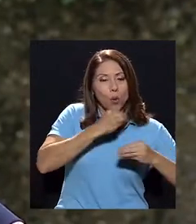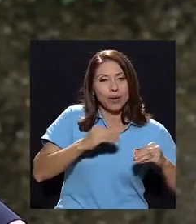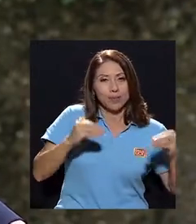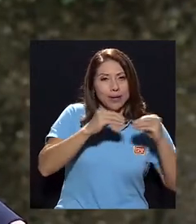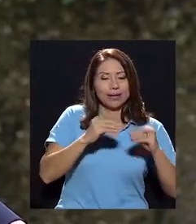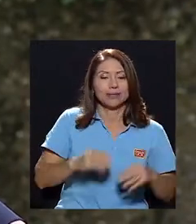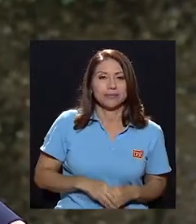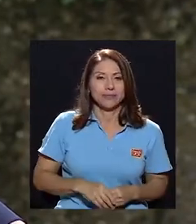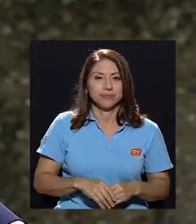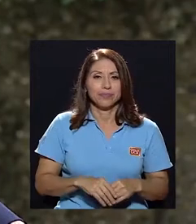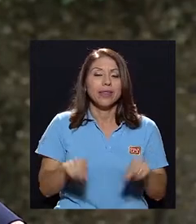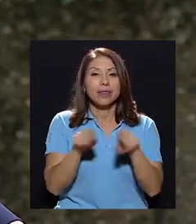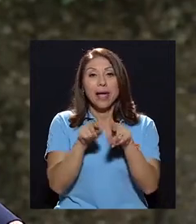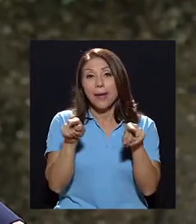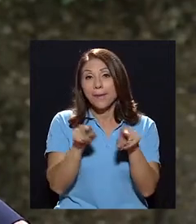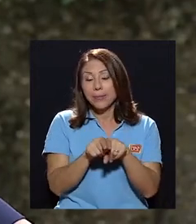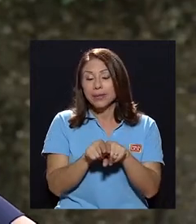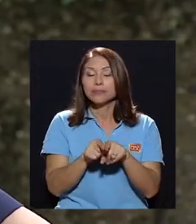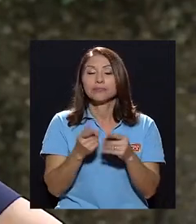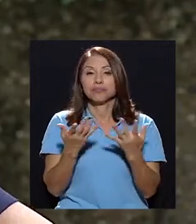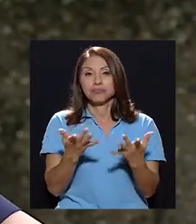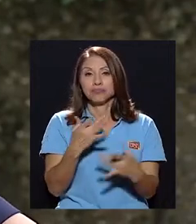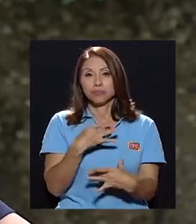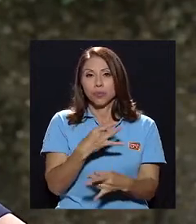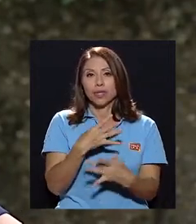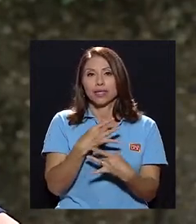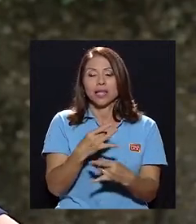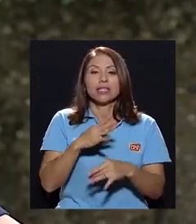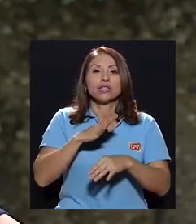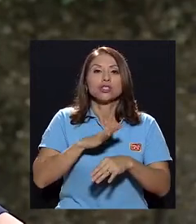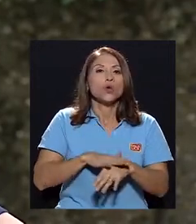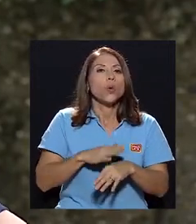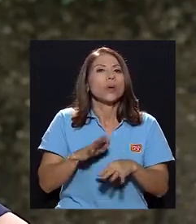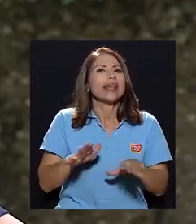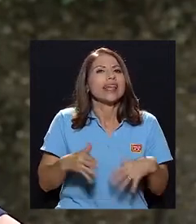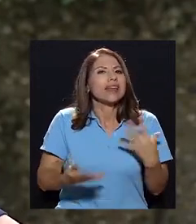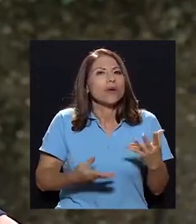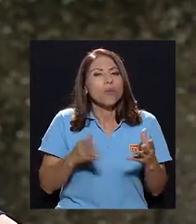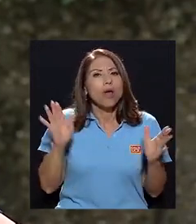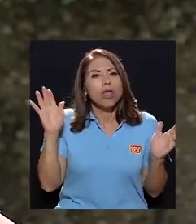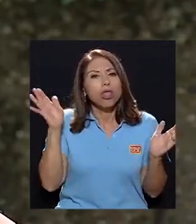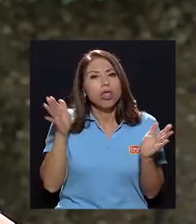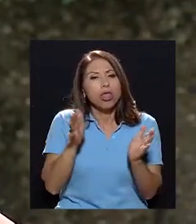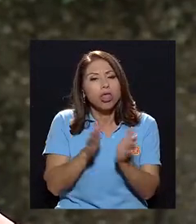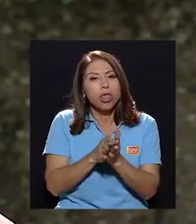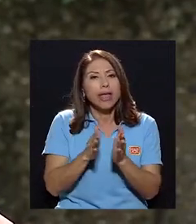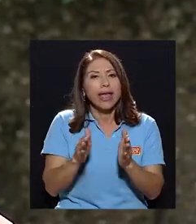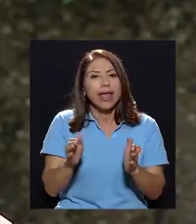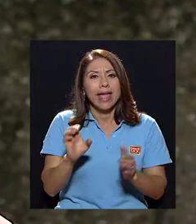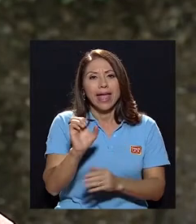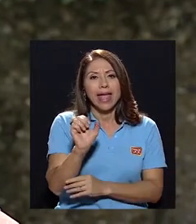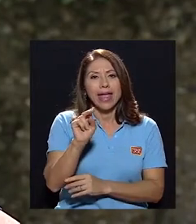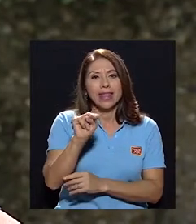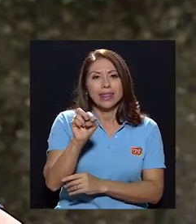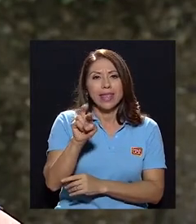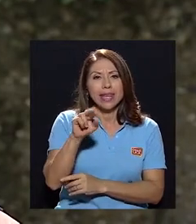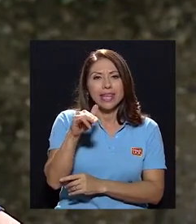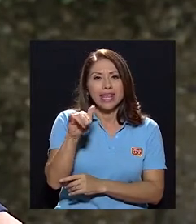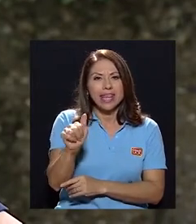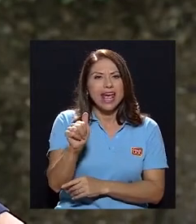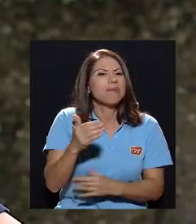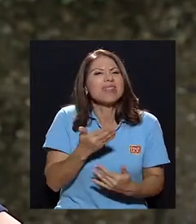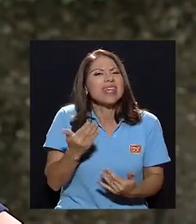decir. También hay aspectos muy interesantes en lo que es el gasto de energía, ¿verdad? Y el nutriente que va a necesitar cada